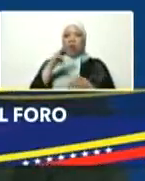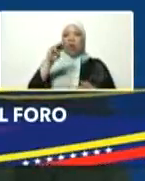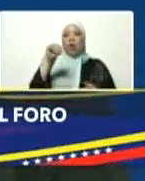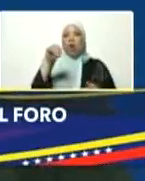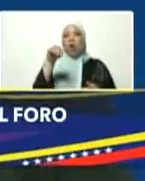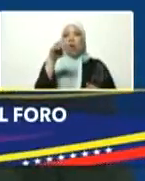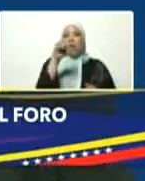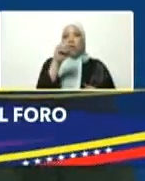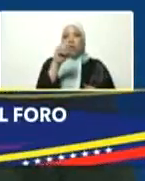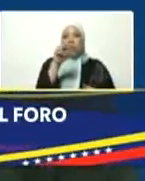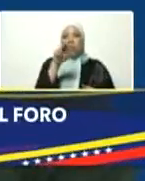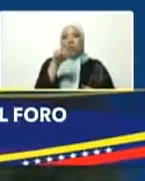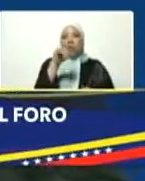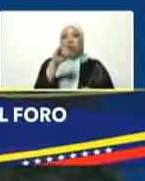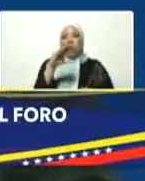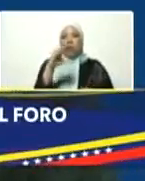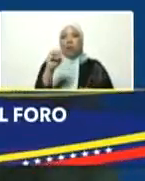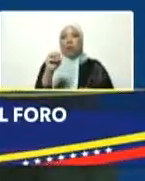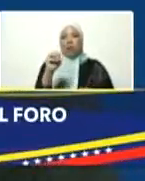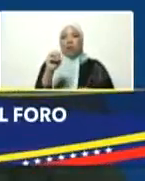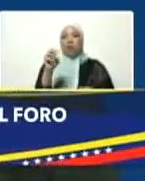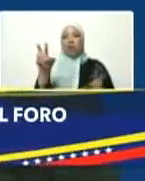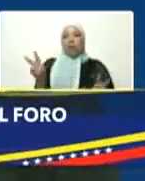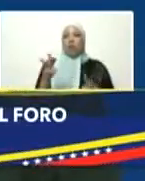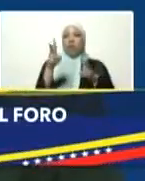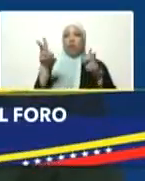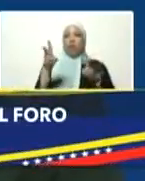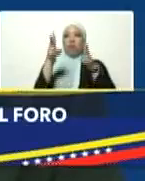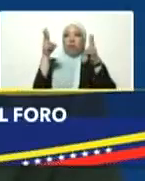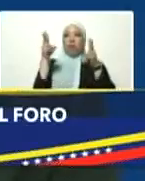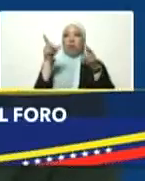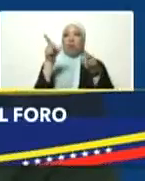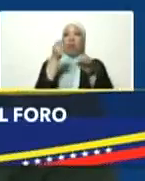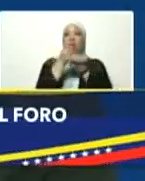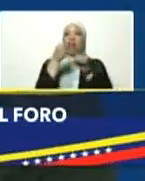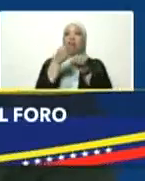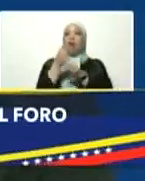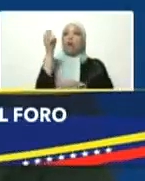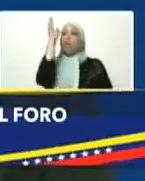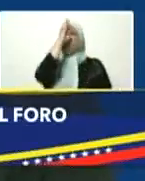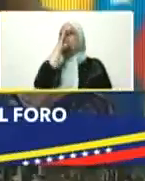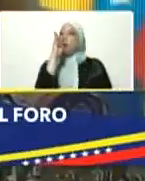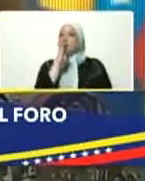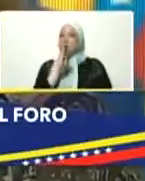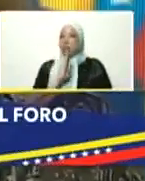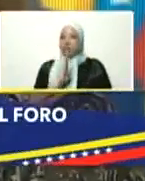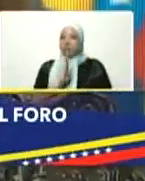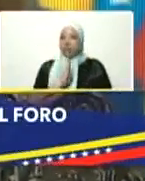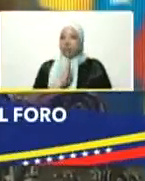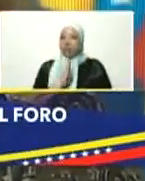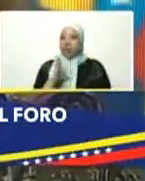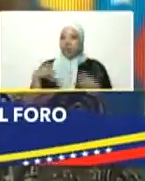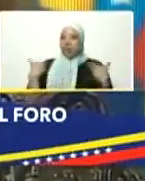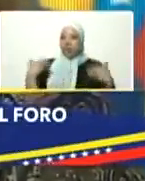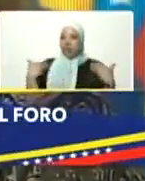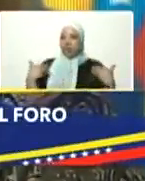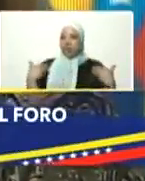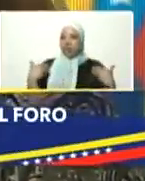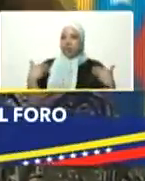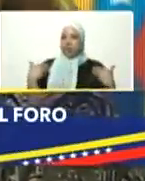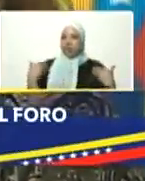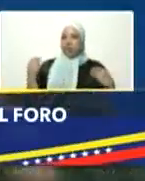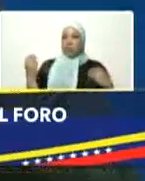contentos por el triunfo del Partido de los Trabajadores, contentos por el triunfo de